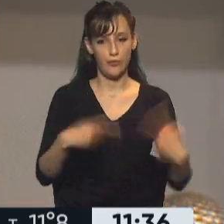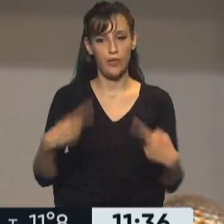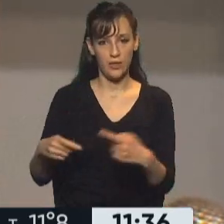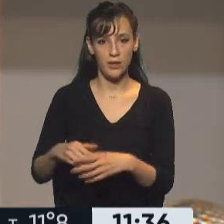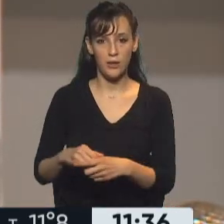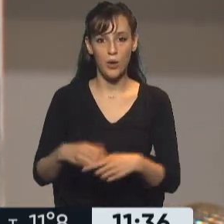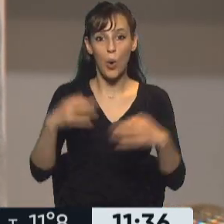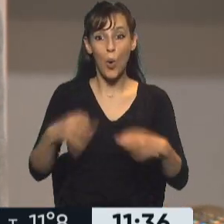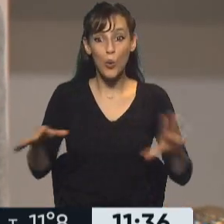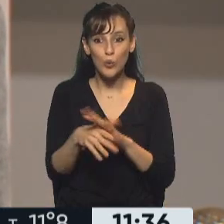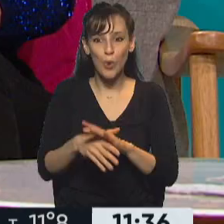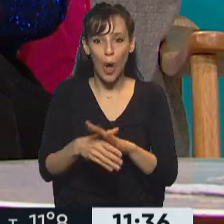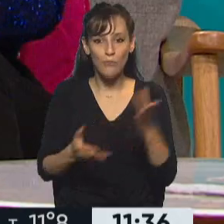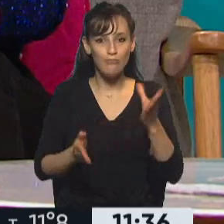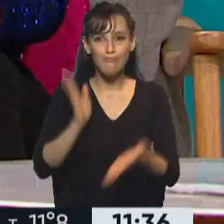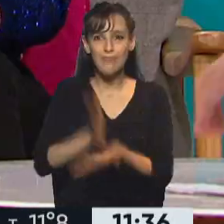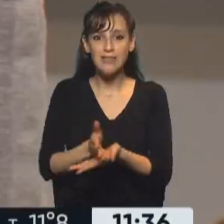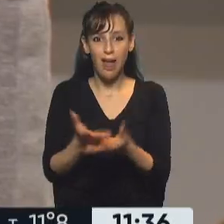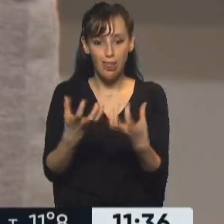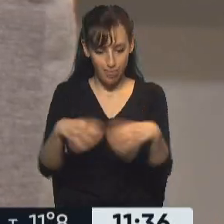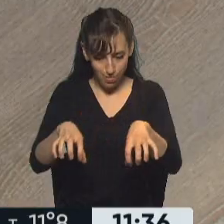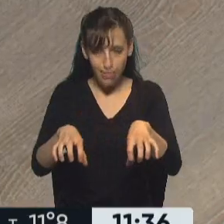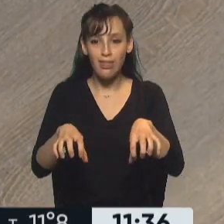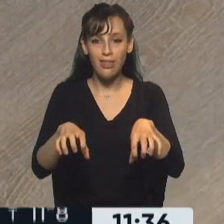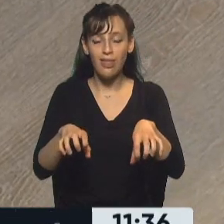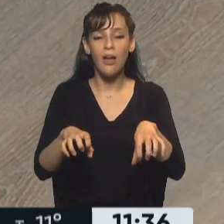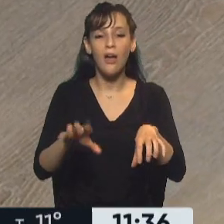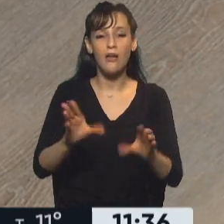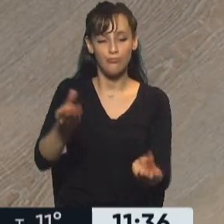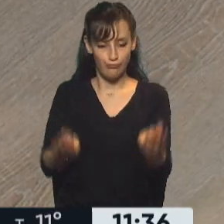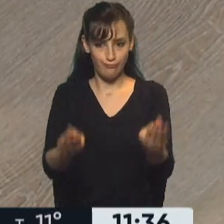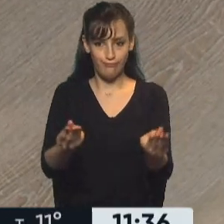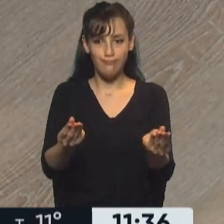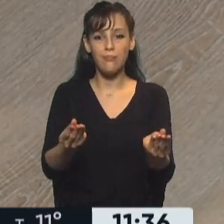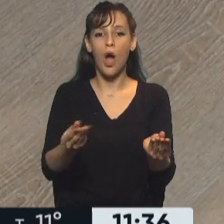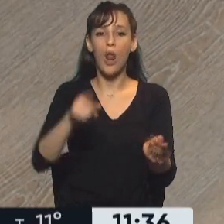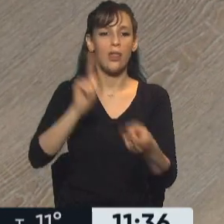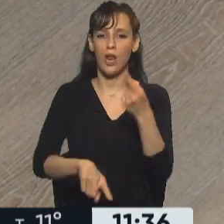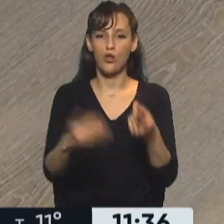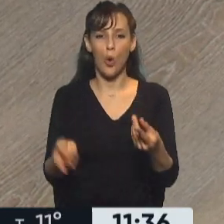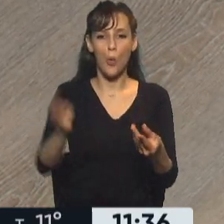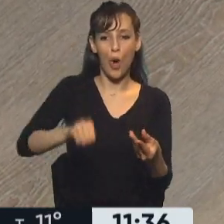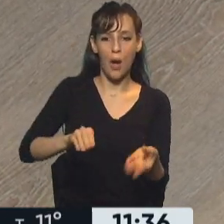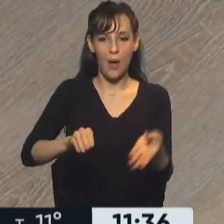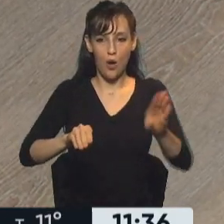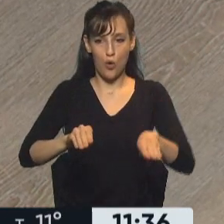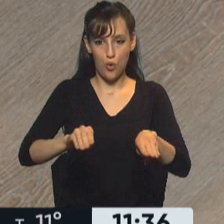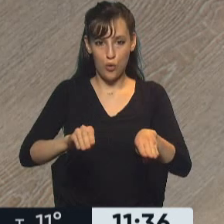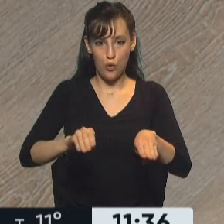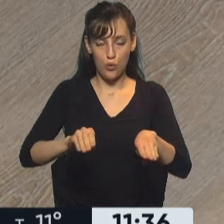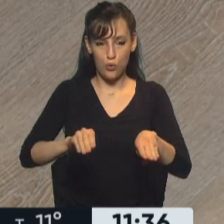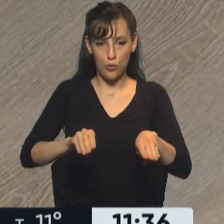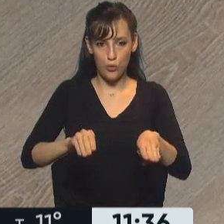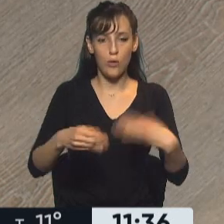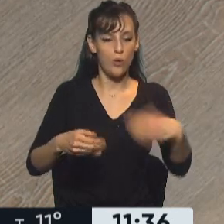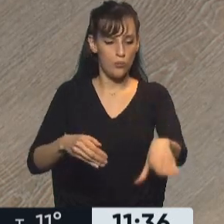quedó partido a la mitad. ¿A la mitad? Total. Pero lo bueno es que ya sabemos que son todas distintas y los voy a poner boca abajo. Mirá, las voy a levantar así y las voy a poner así.